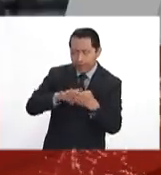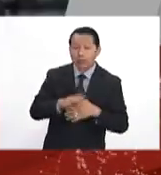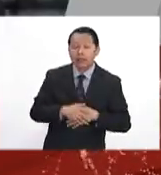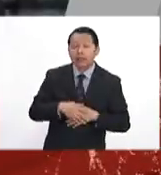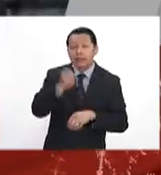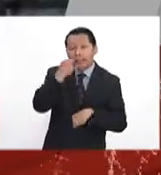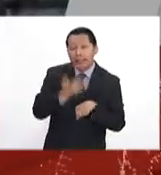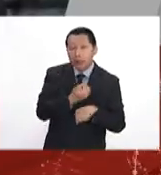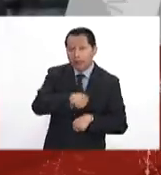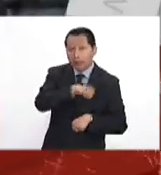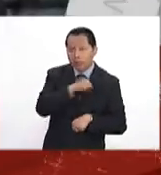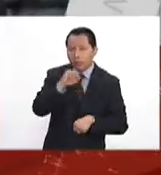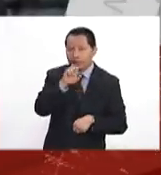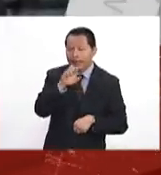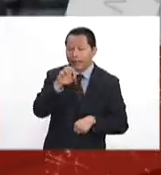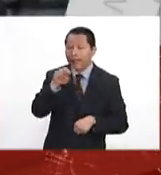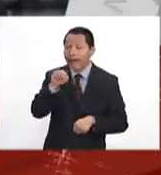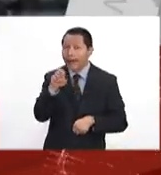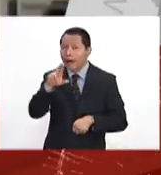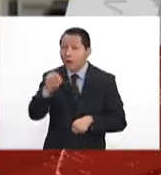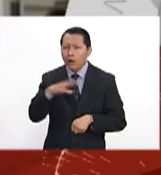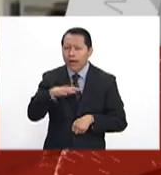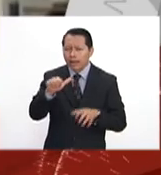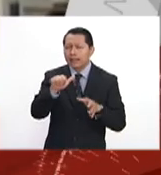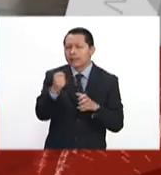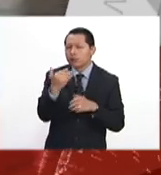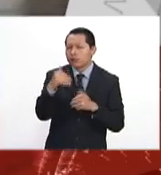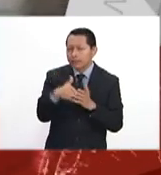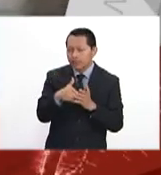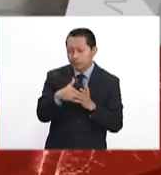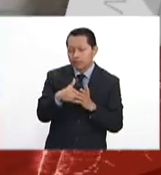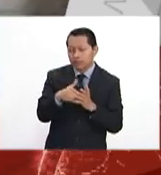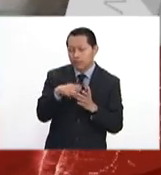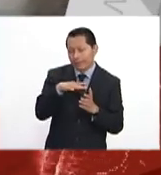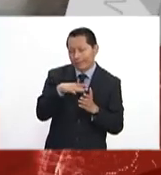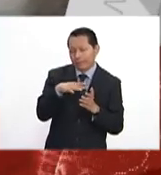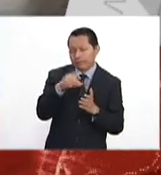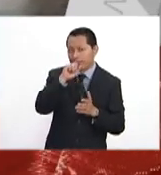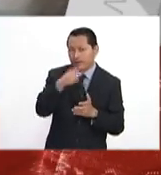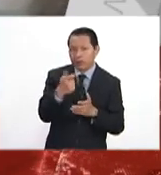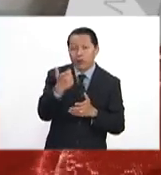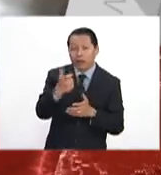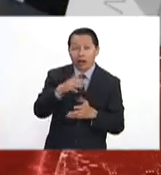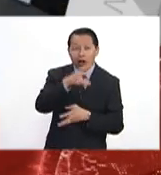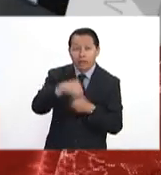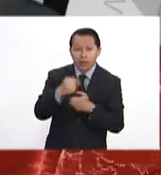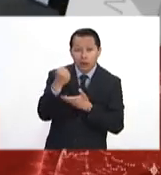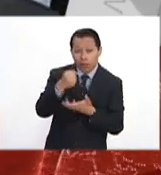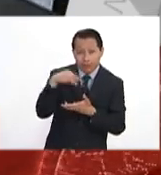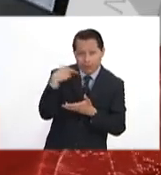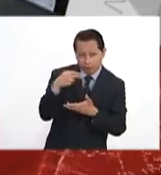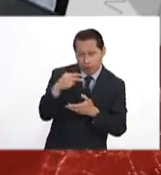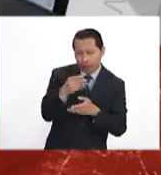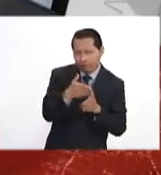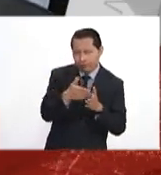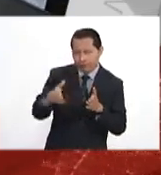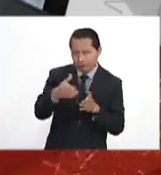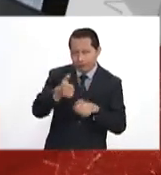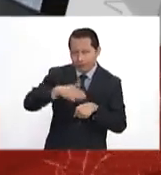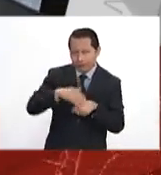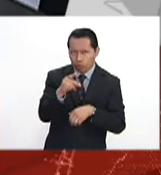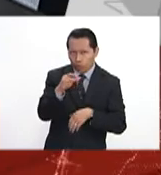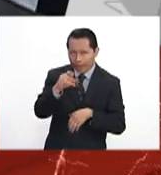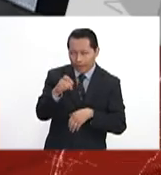José Narro, exigió que se comprueben más de 650 millones de pesos durante la administración de Duarte. Cualquier acto de corrupción